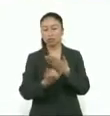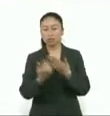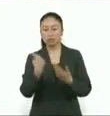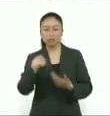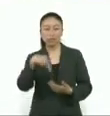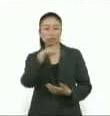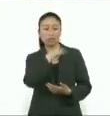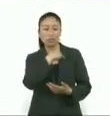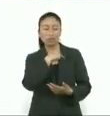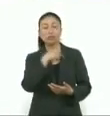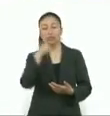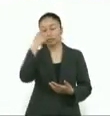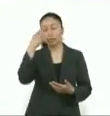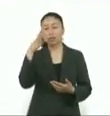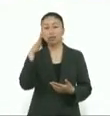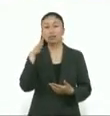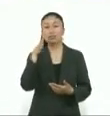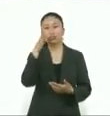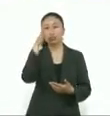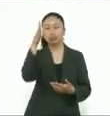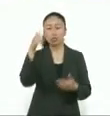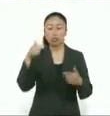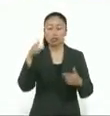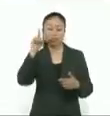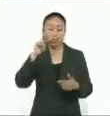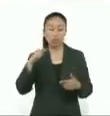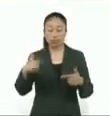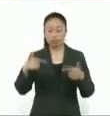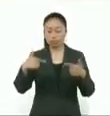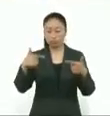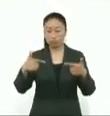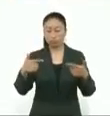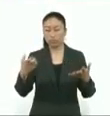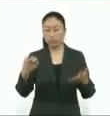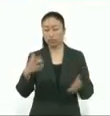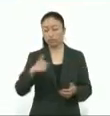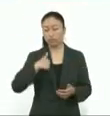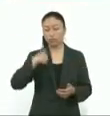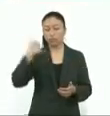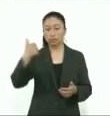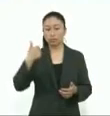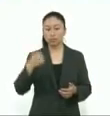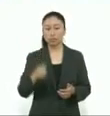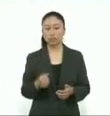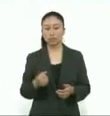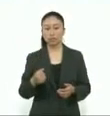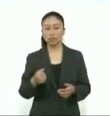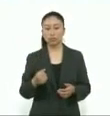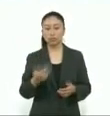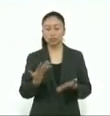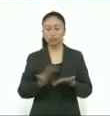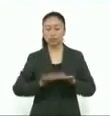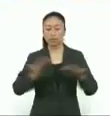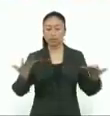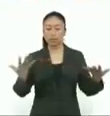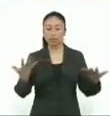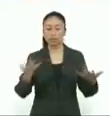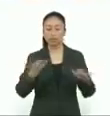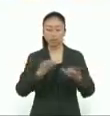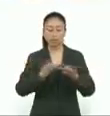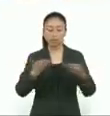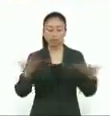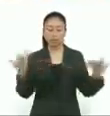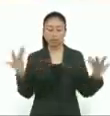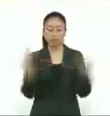siguientes generaciones. Comprometidas, decididas y juntas, ya estamos haciendo historia.